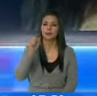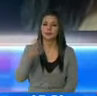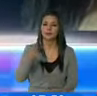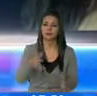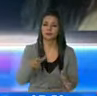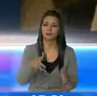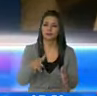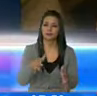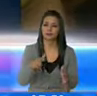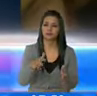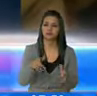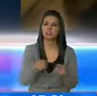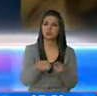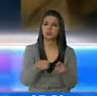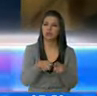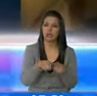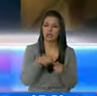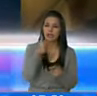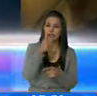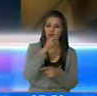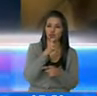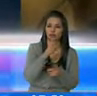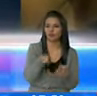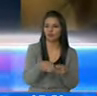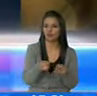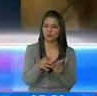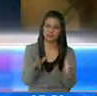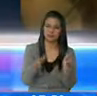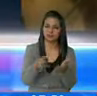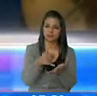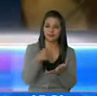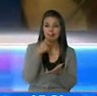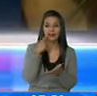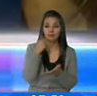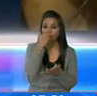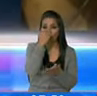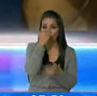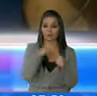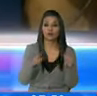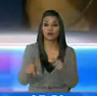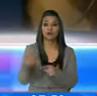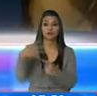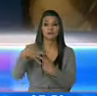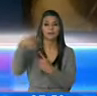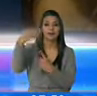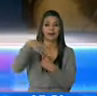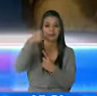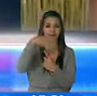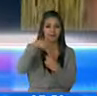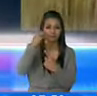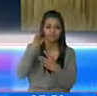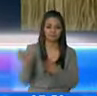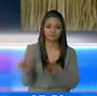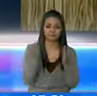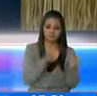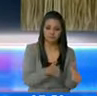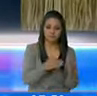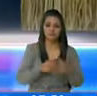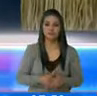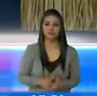menos como achote mismo, parecido a eso, pero viene de otra planta, destacado. En